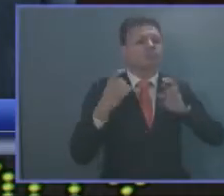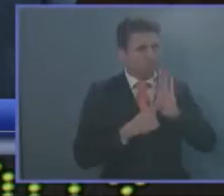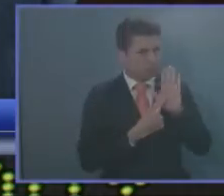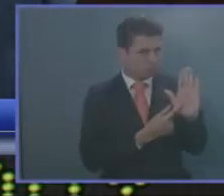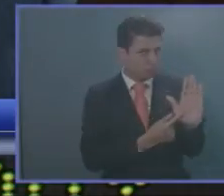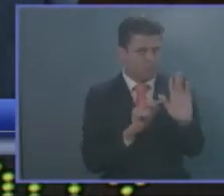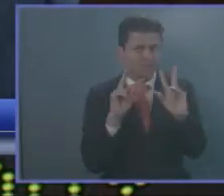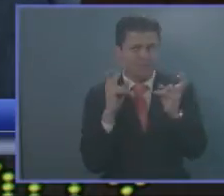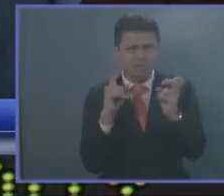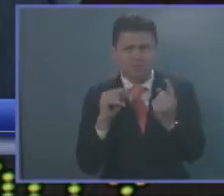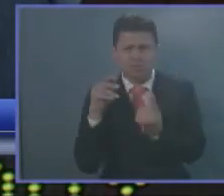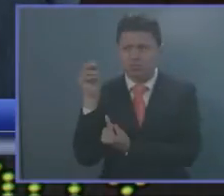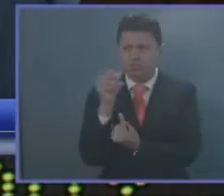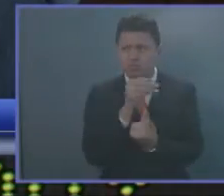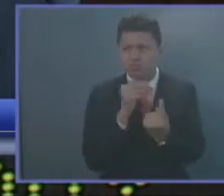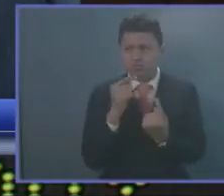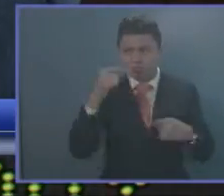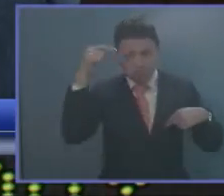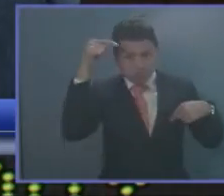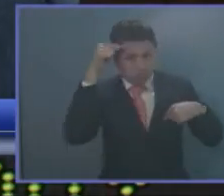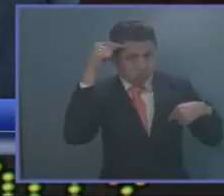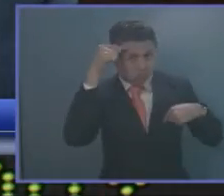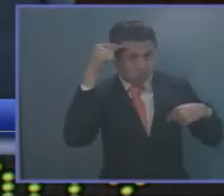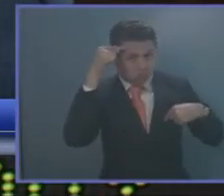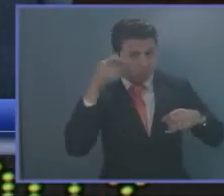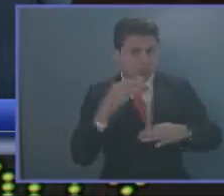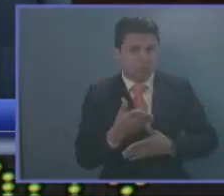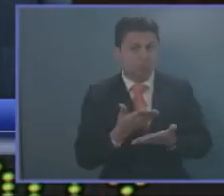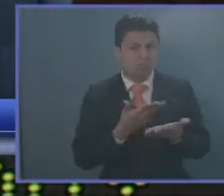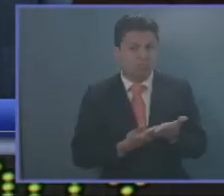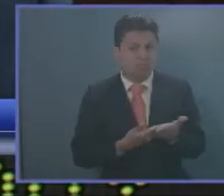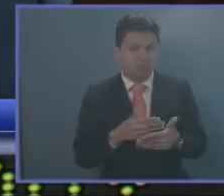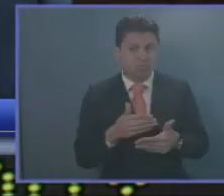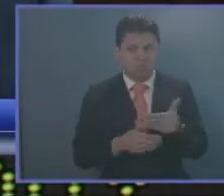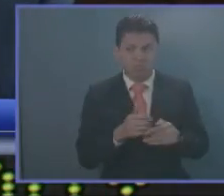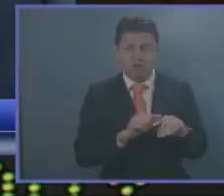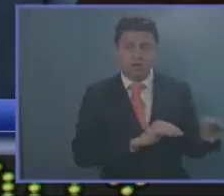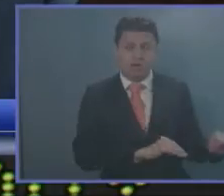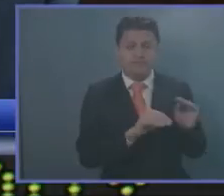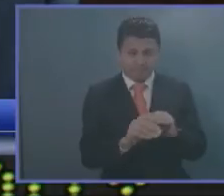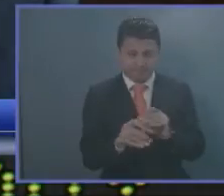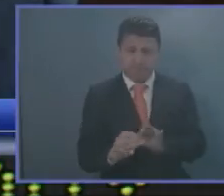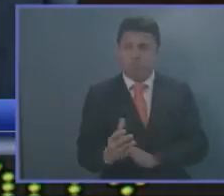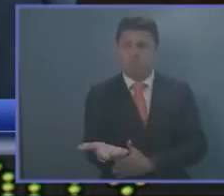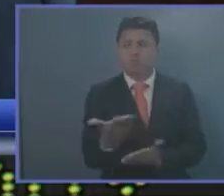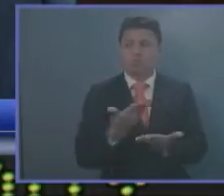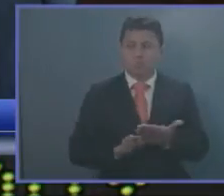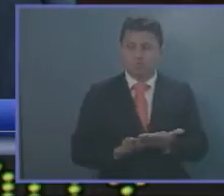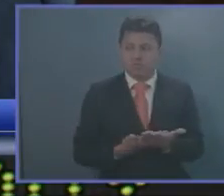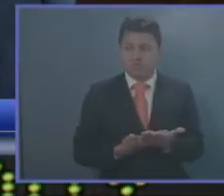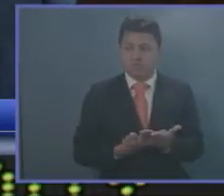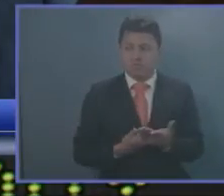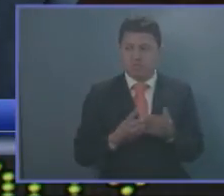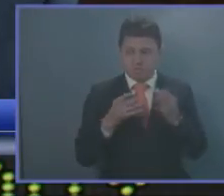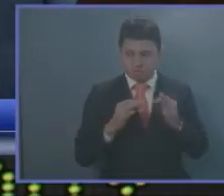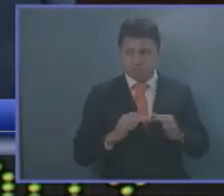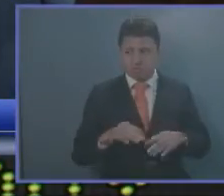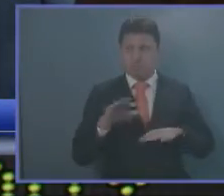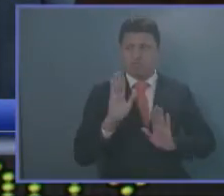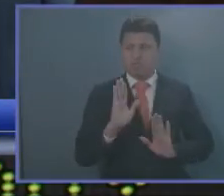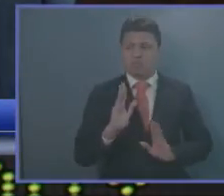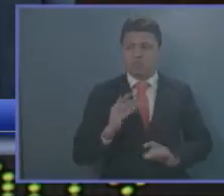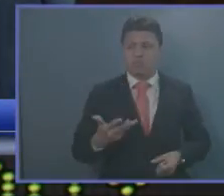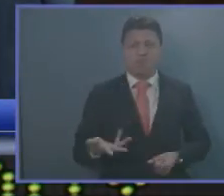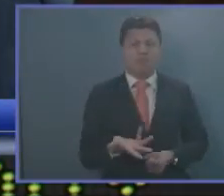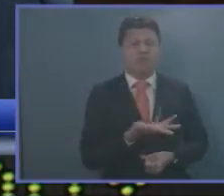medio ambiente, empezando con la orientación de nuestros hijos en casa, de la importancia que tiene preservar y cuidar los